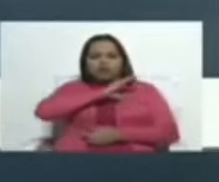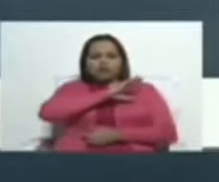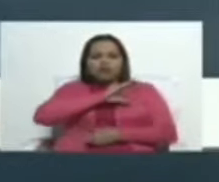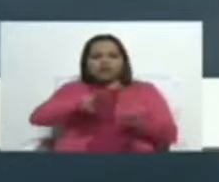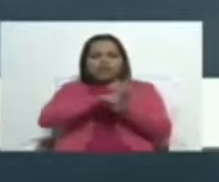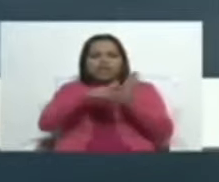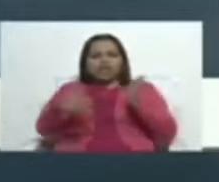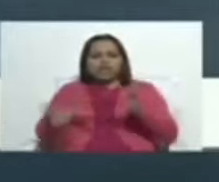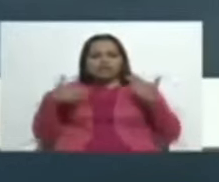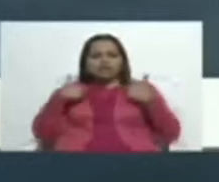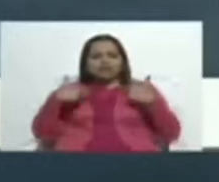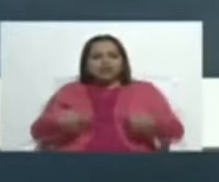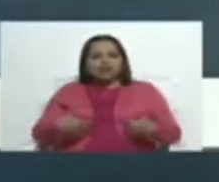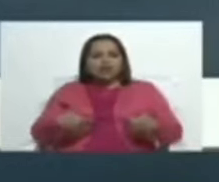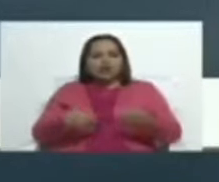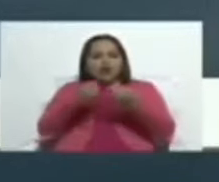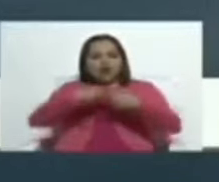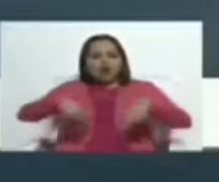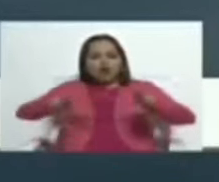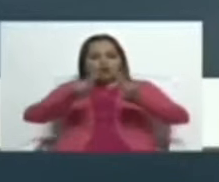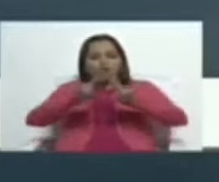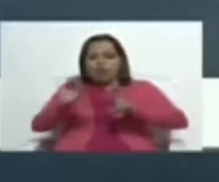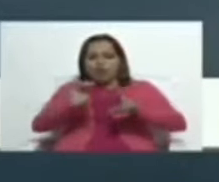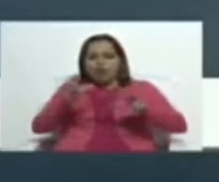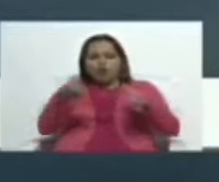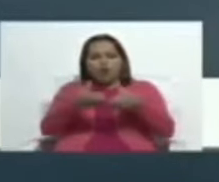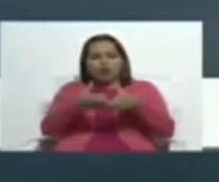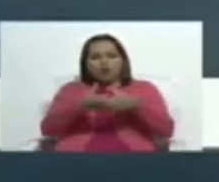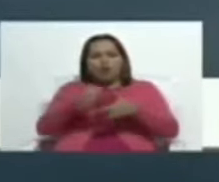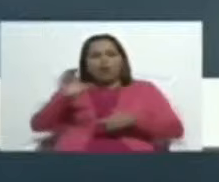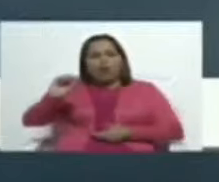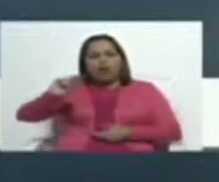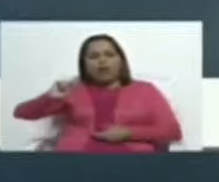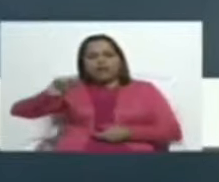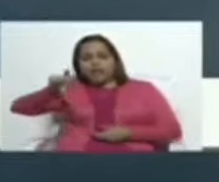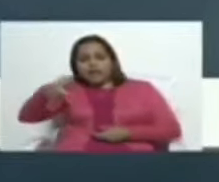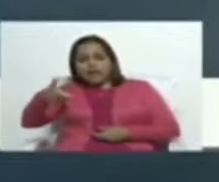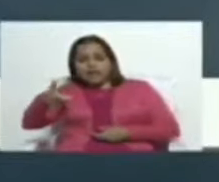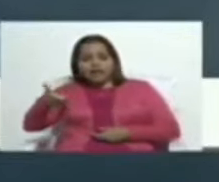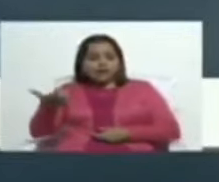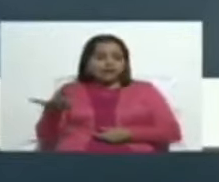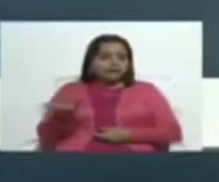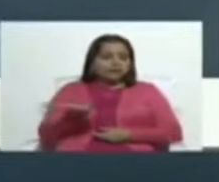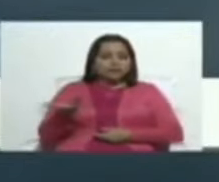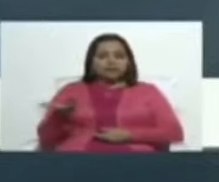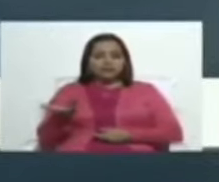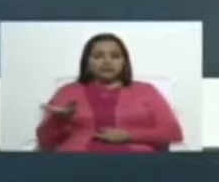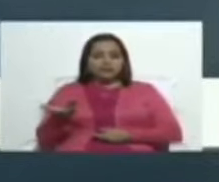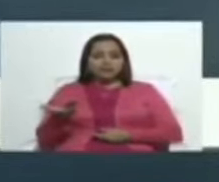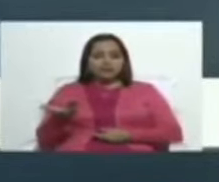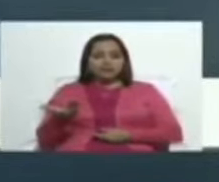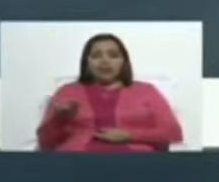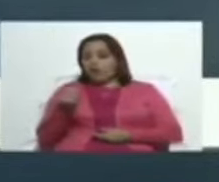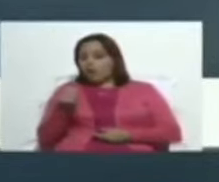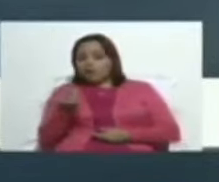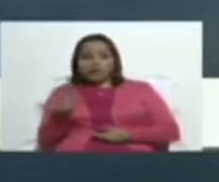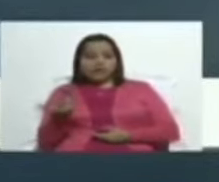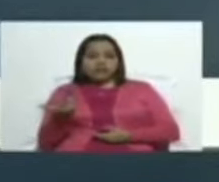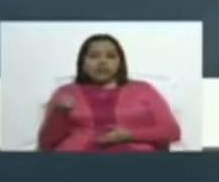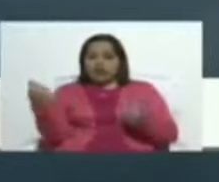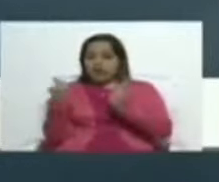avance de las investigaciones. Esto nos ha llevado a continuar el